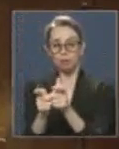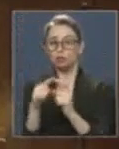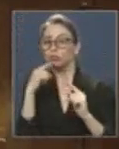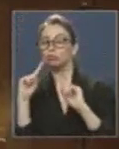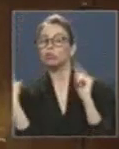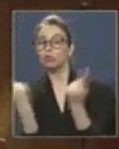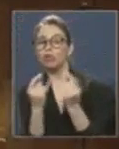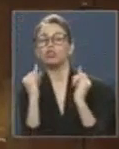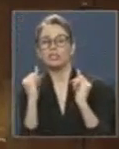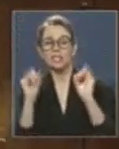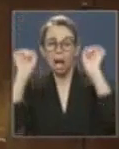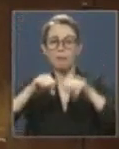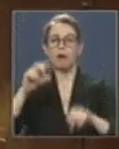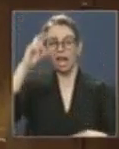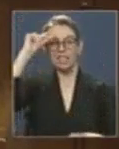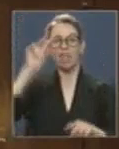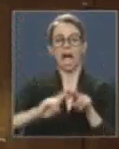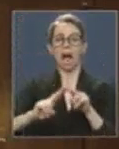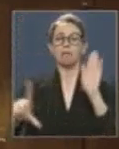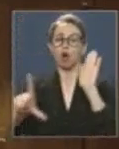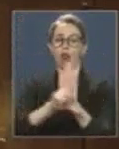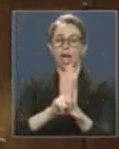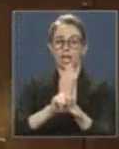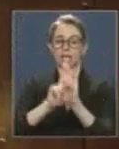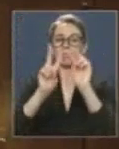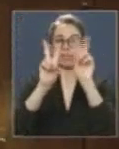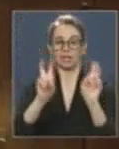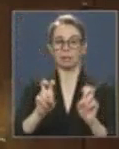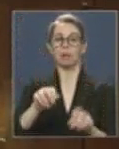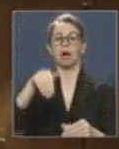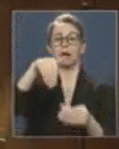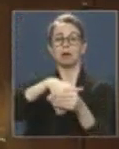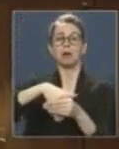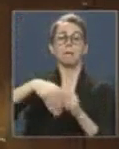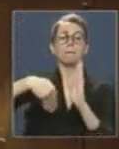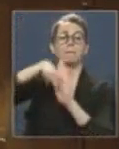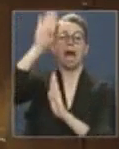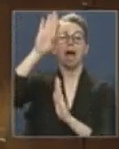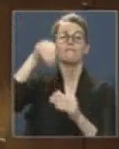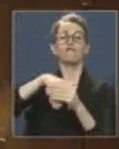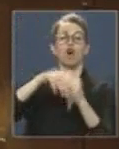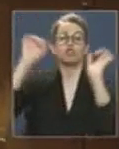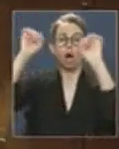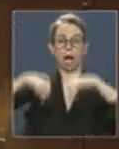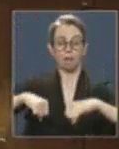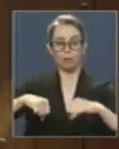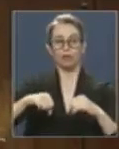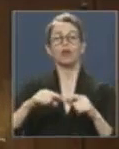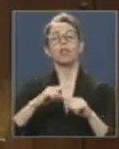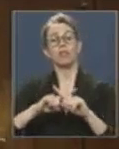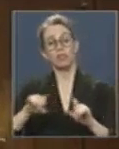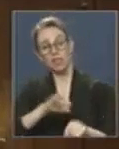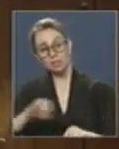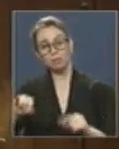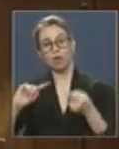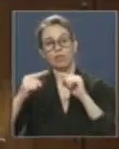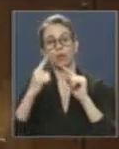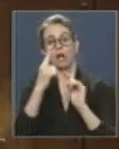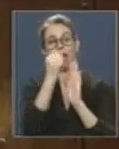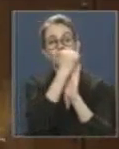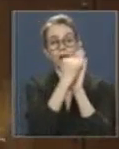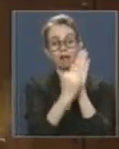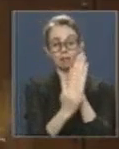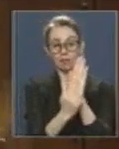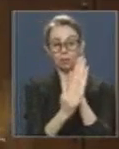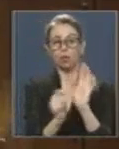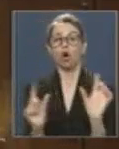idea de legislar sobre la materia y se aprobó por mayoría de votos. En la discusión y votación en particular, la